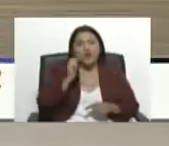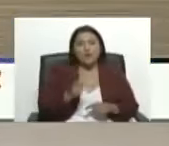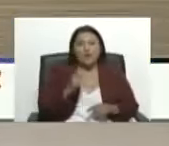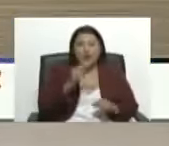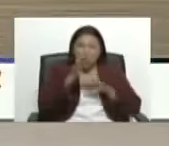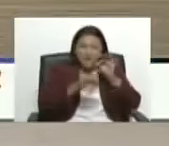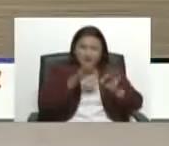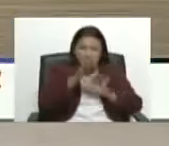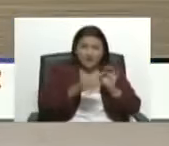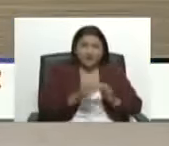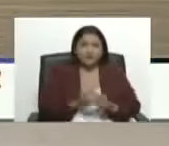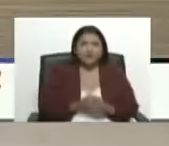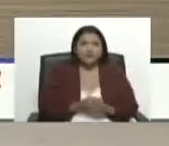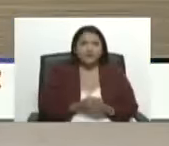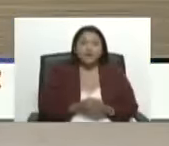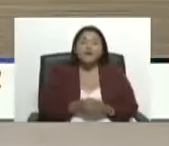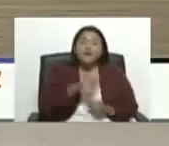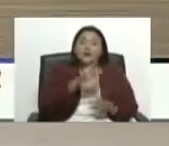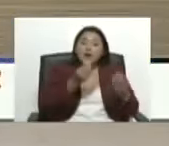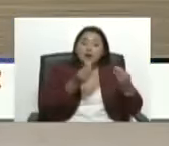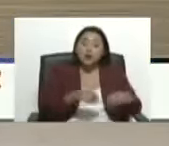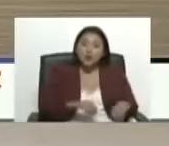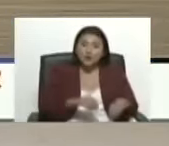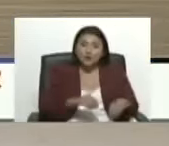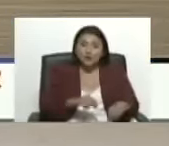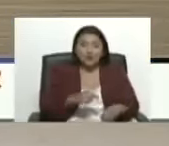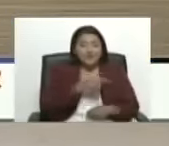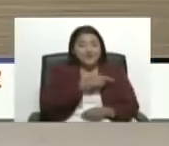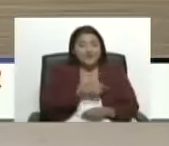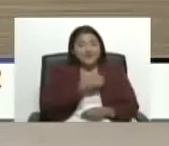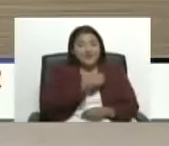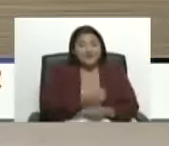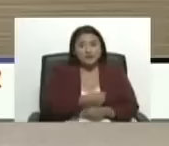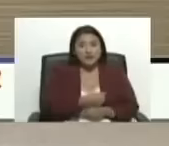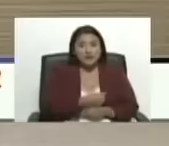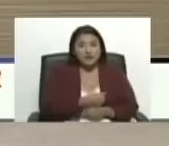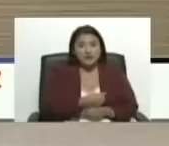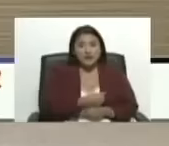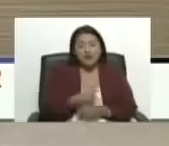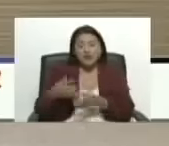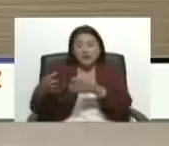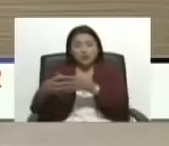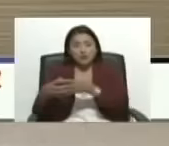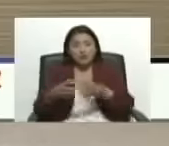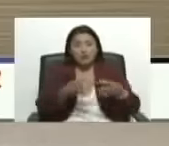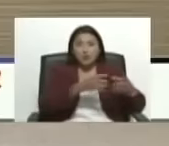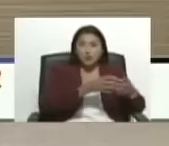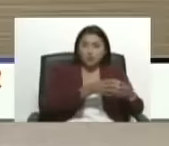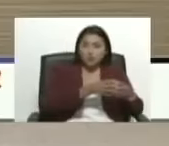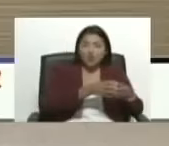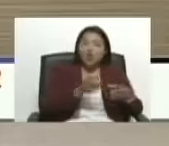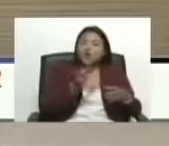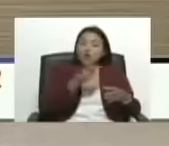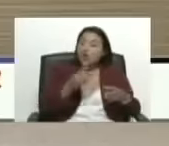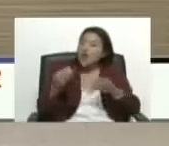debía establecerse en el Acuerdo de Ginebra que las partes de mutuo